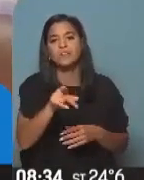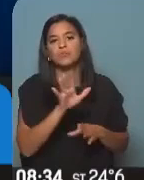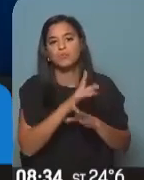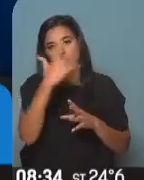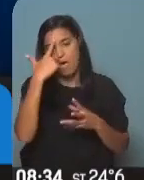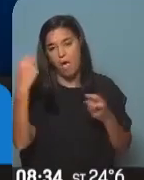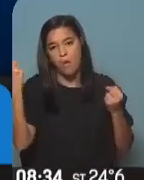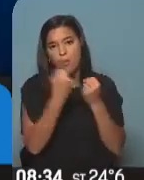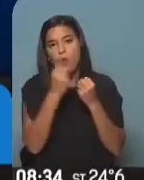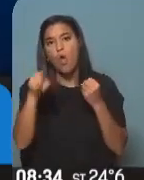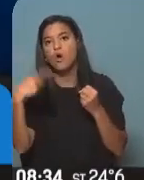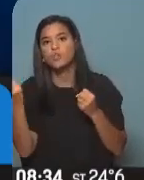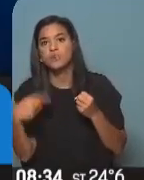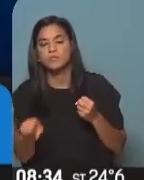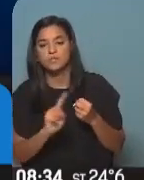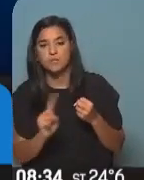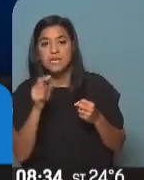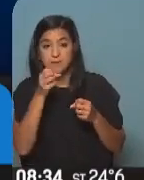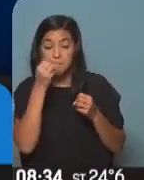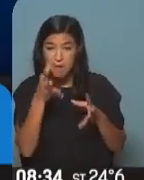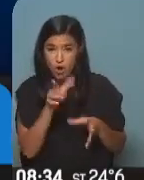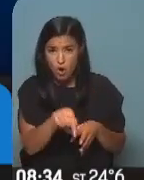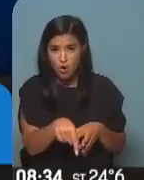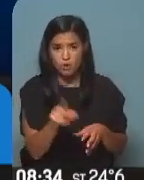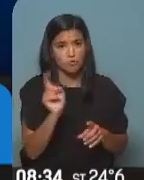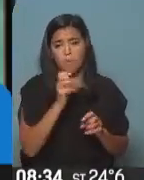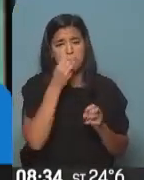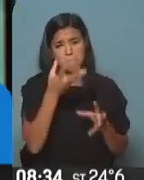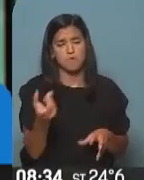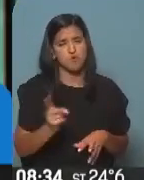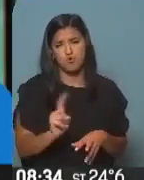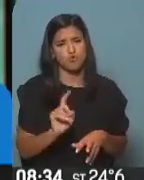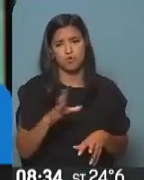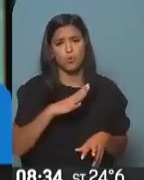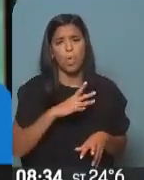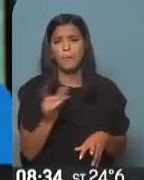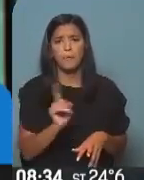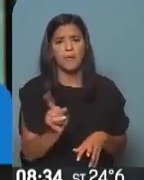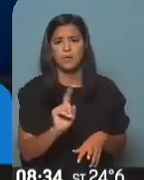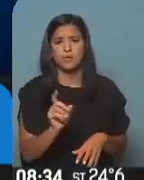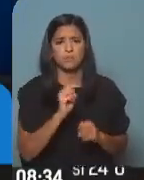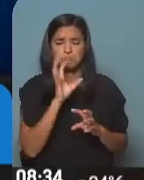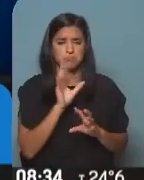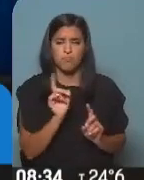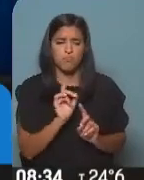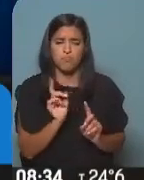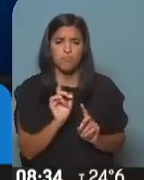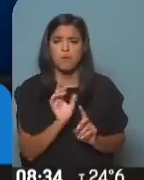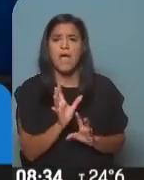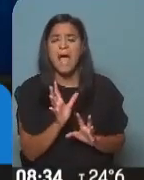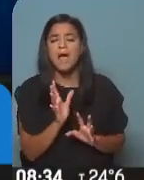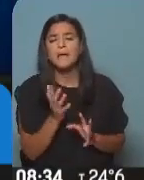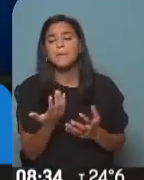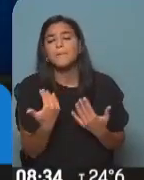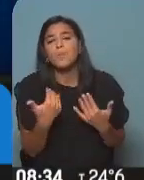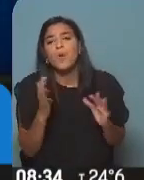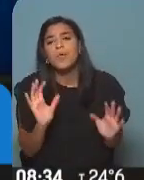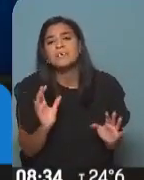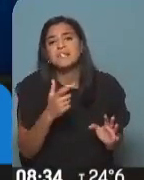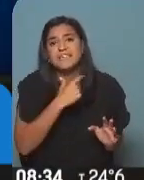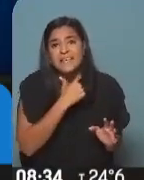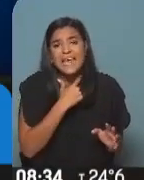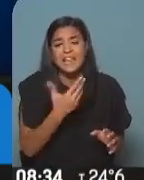pactar en otra cosa. ¿Pero estamos mejor en ese sentido? No estamos mejor todavía, no, claro que no. Hay intentos, el gobierno puede